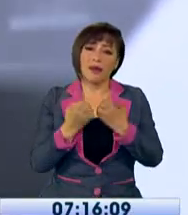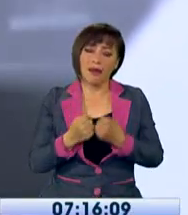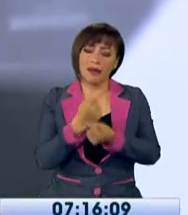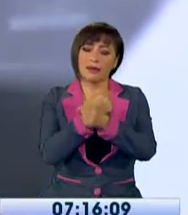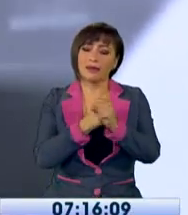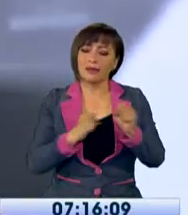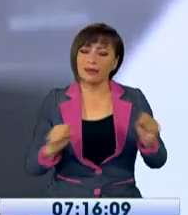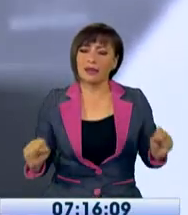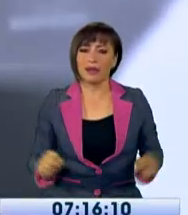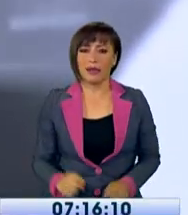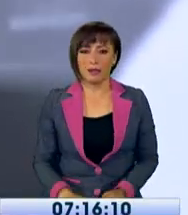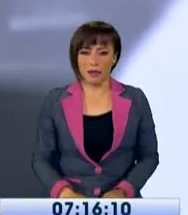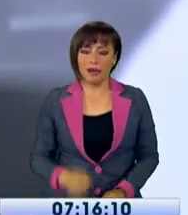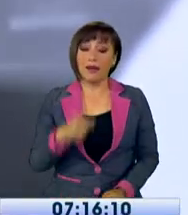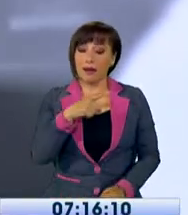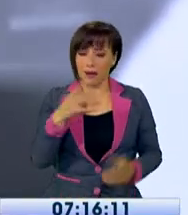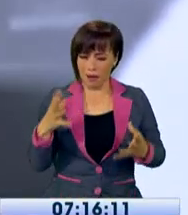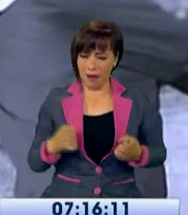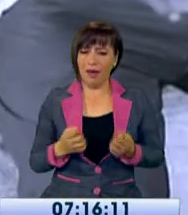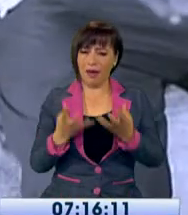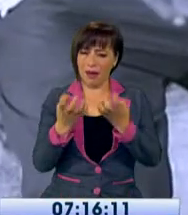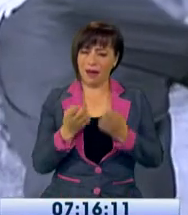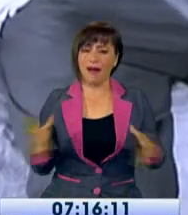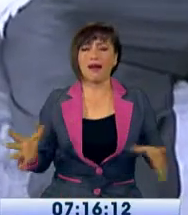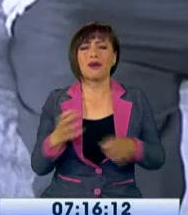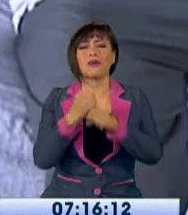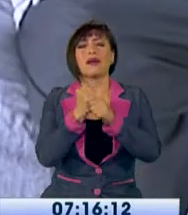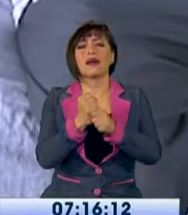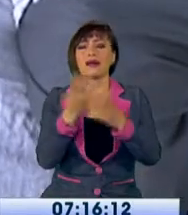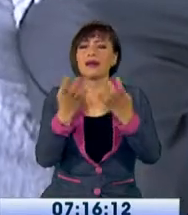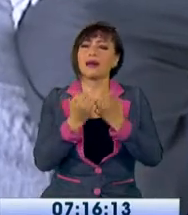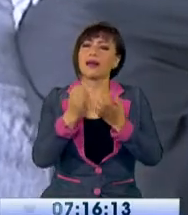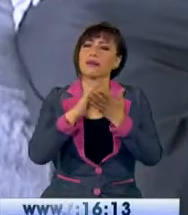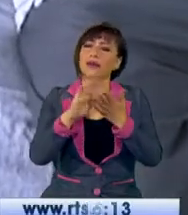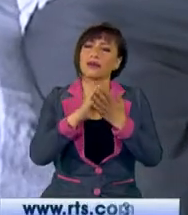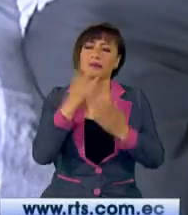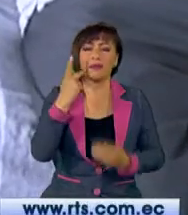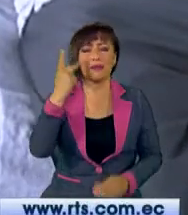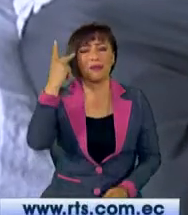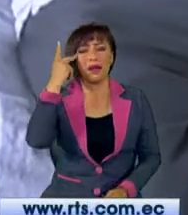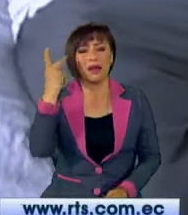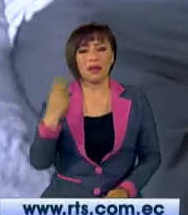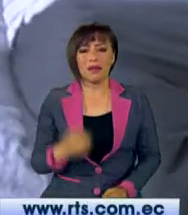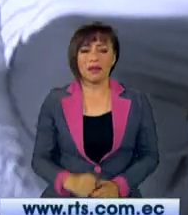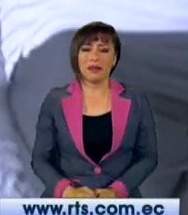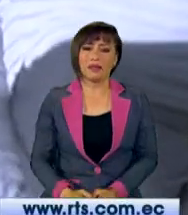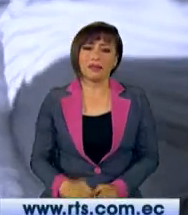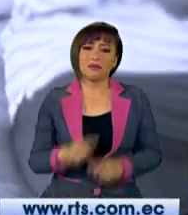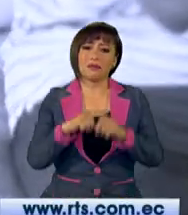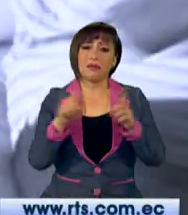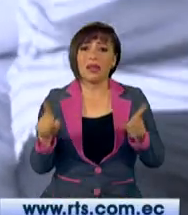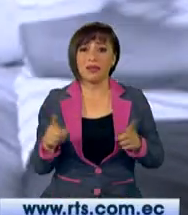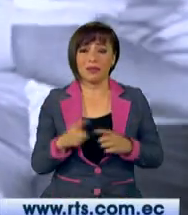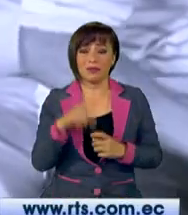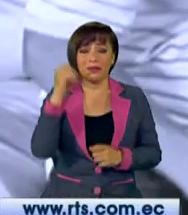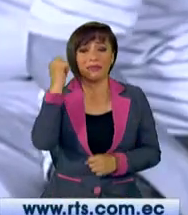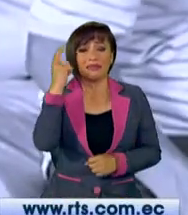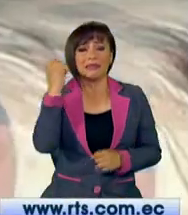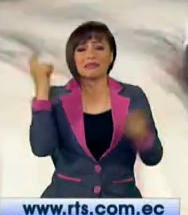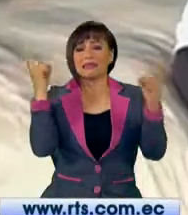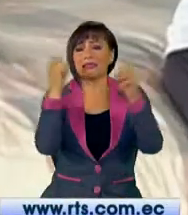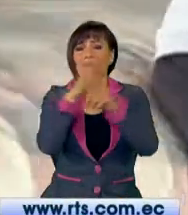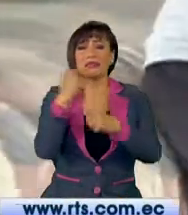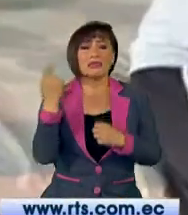recuperarse, quiere salvarse, quiere el perdón de sus padres y reponer sus faltas, pero está consciente que